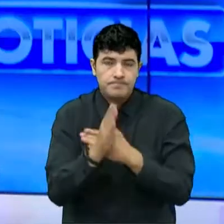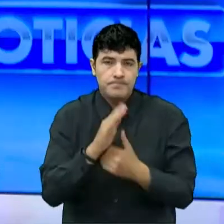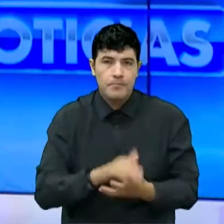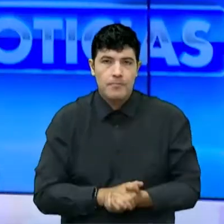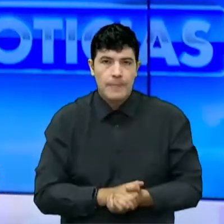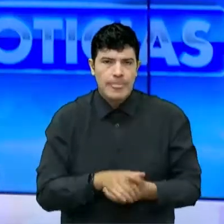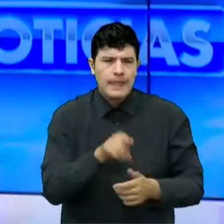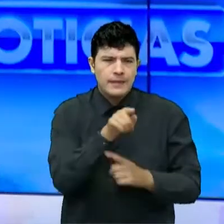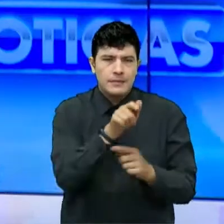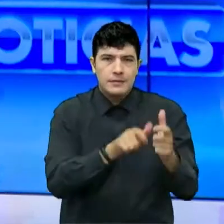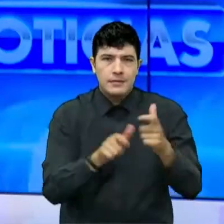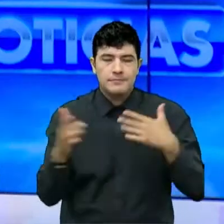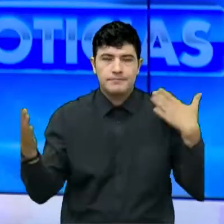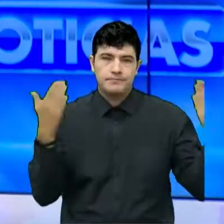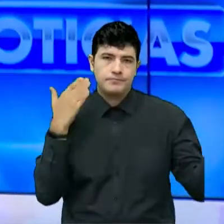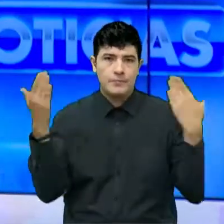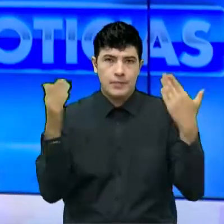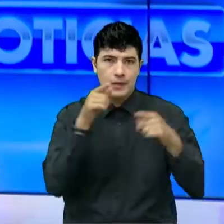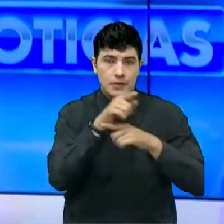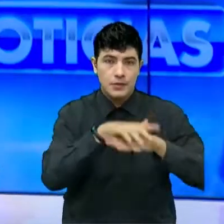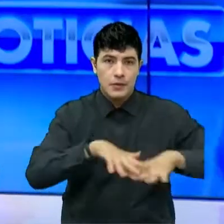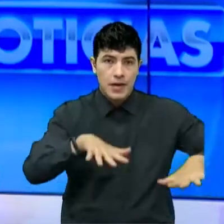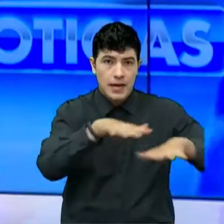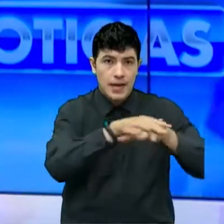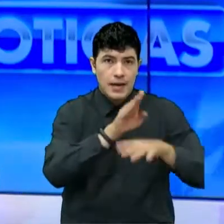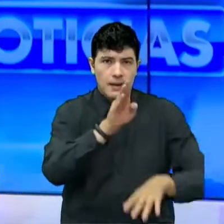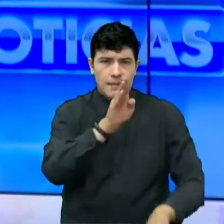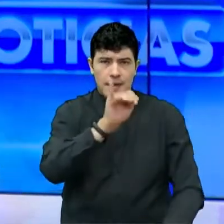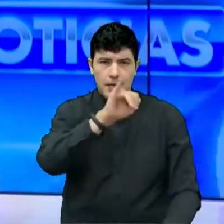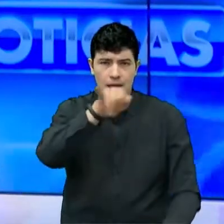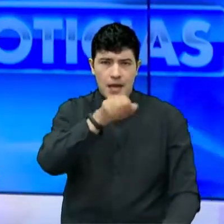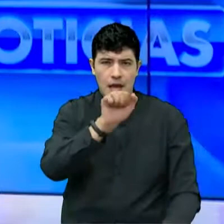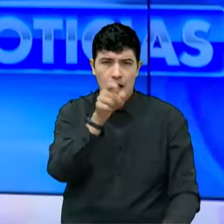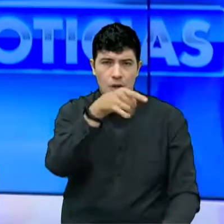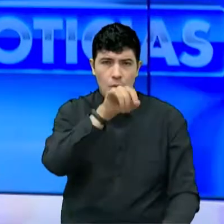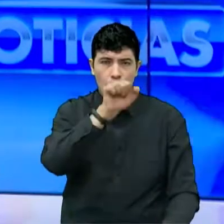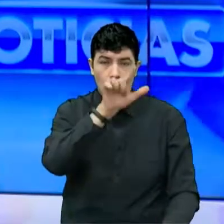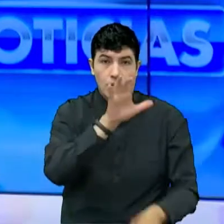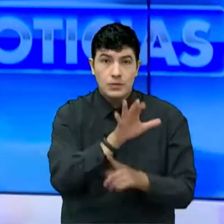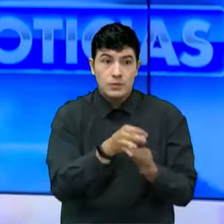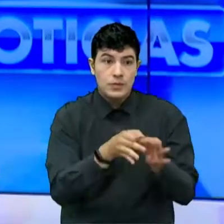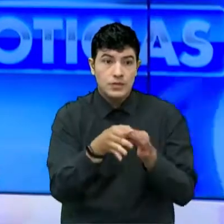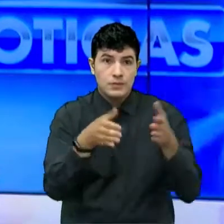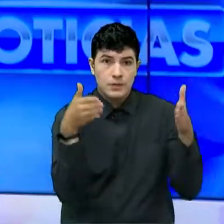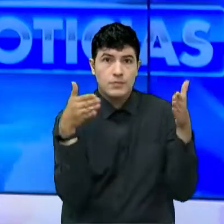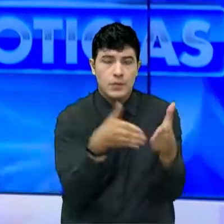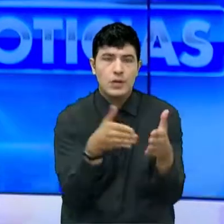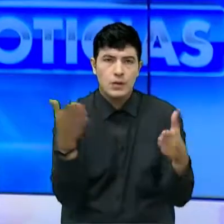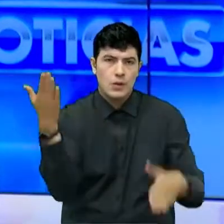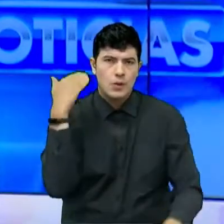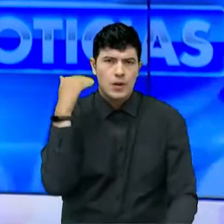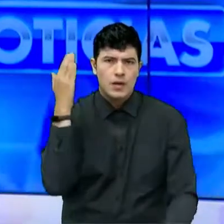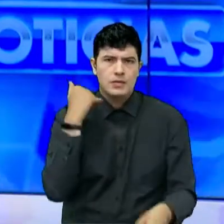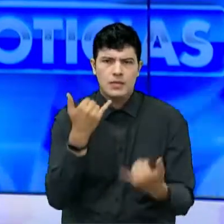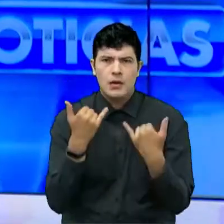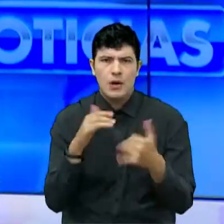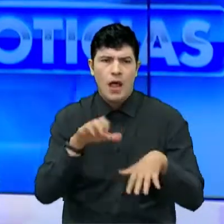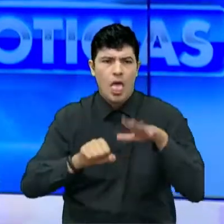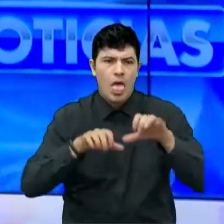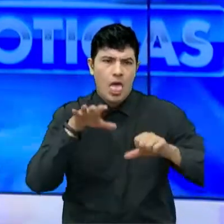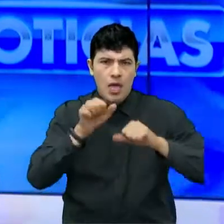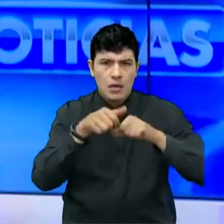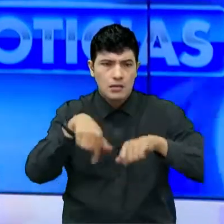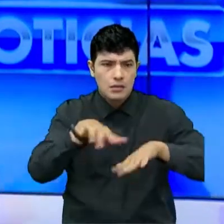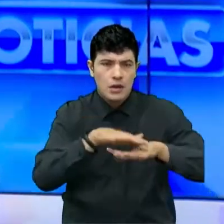y los campesinos del corregimiento de Bijagual en Puerto Wilches denunciaron la invasión de sus humedales. Aseguran que hoy no les permiten realizar pesca y